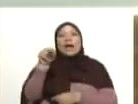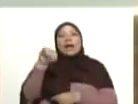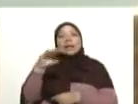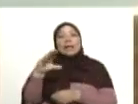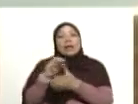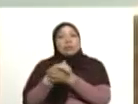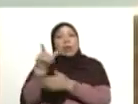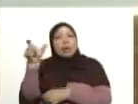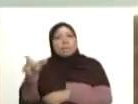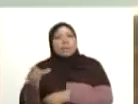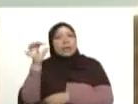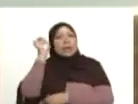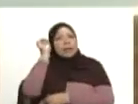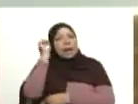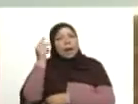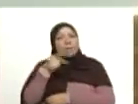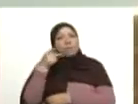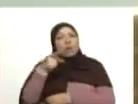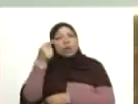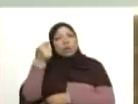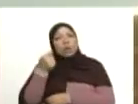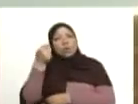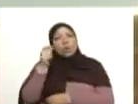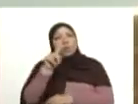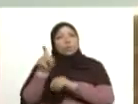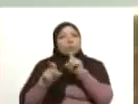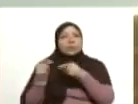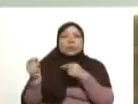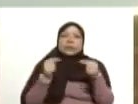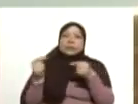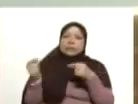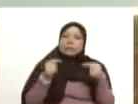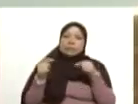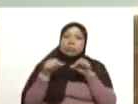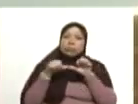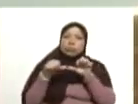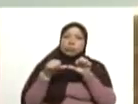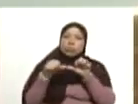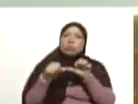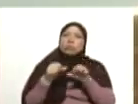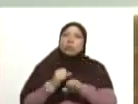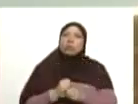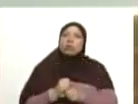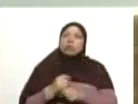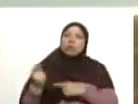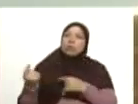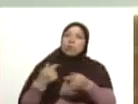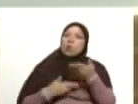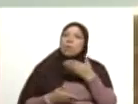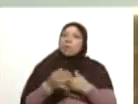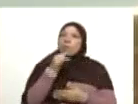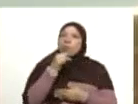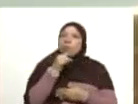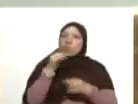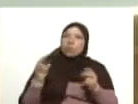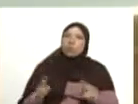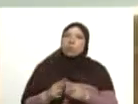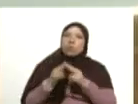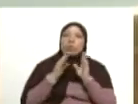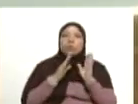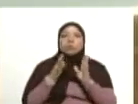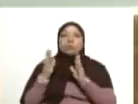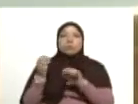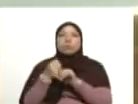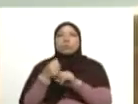bueno, con todo el equipo, en consulta conmigo, en debate permanente, que es combinar encuentros